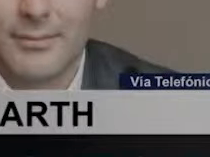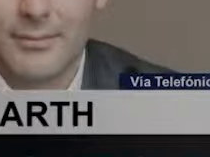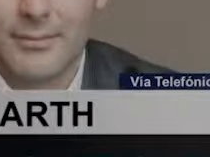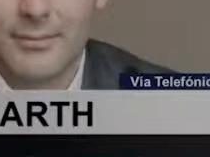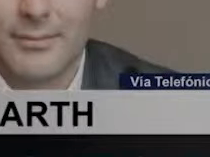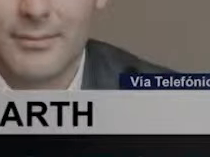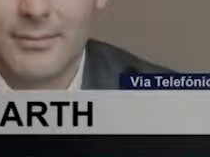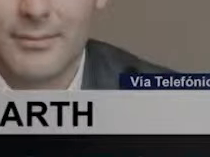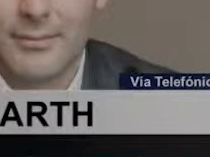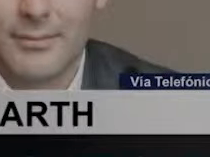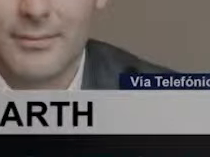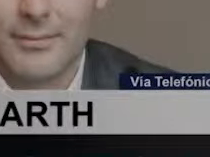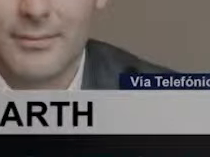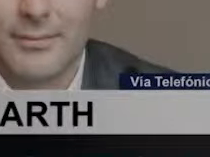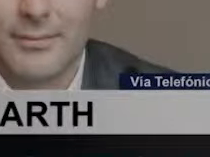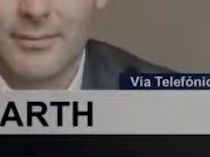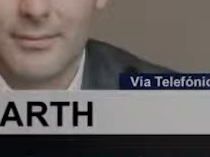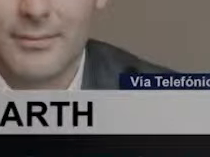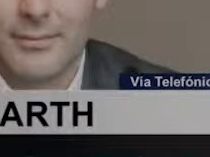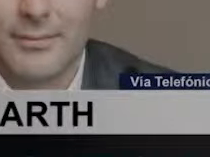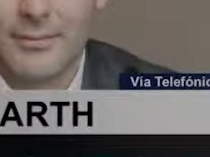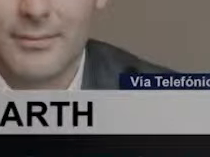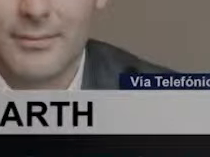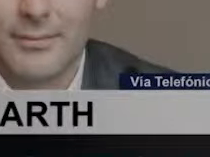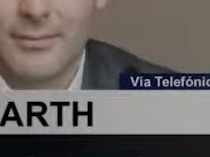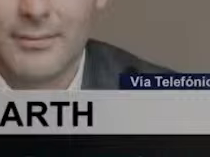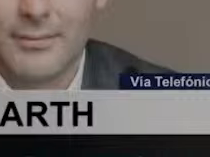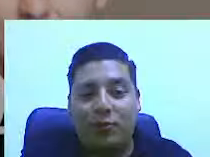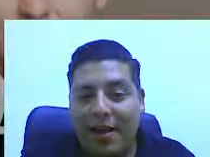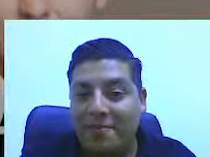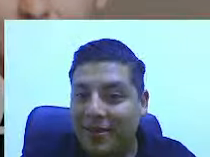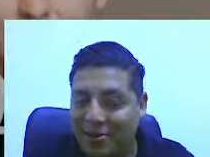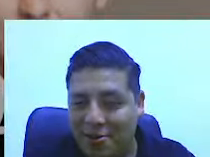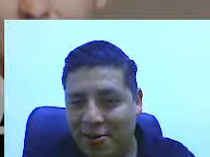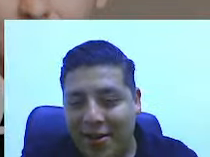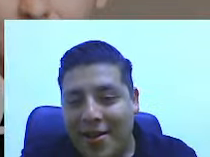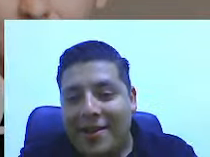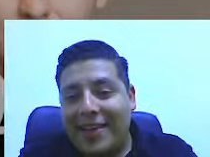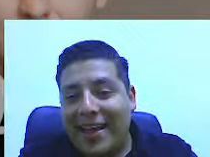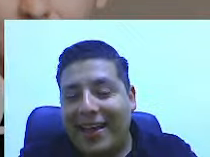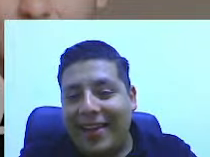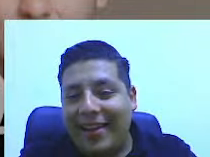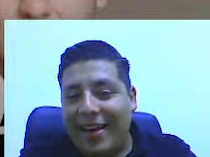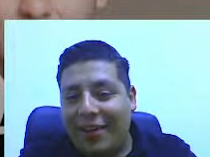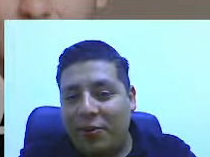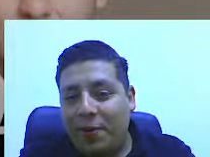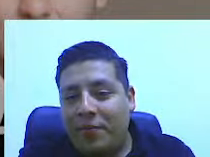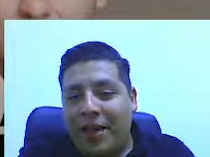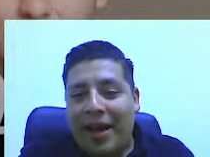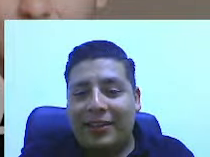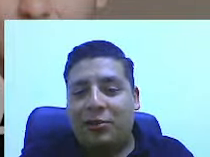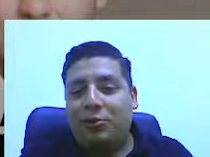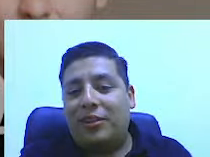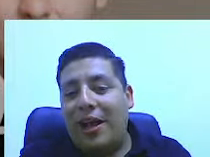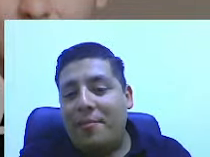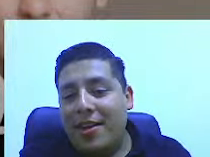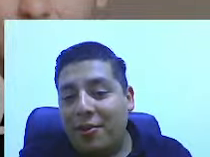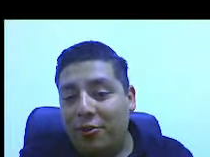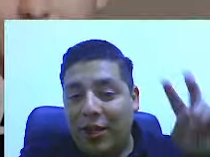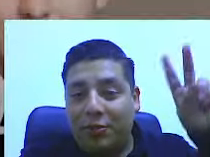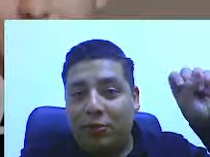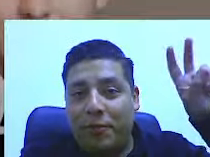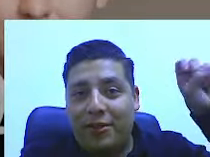Pues ahí está, amigas y amigos, como Roberto Gil Suart, por su ambición, deja de lado a